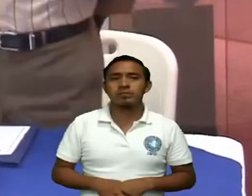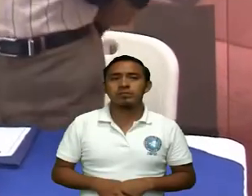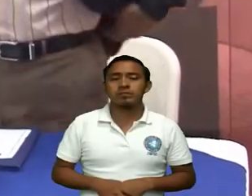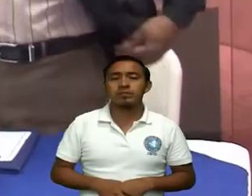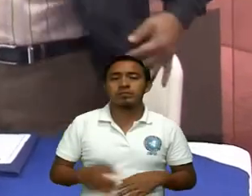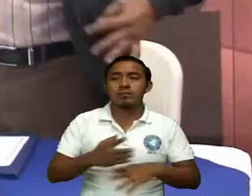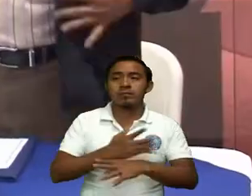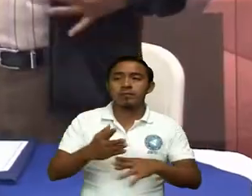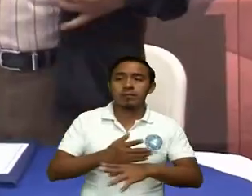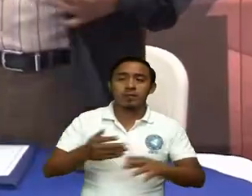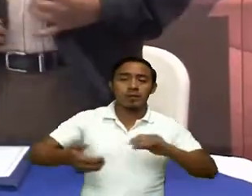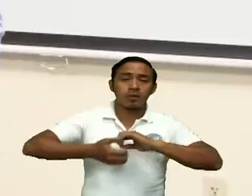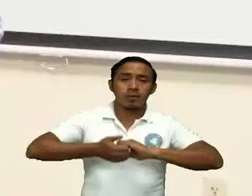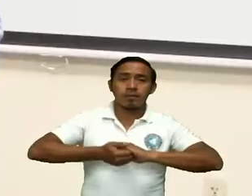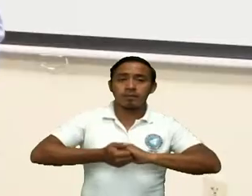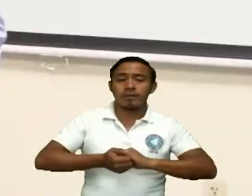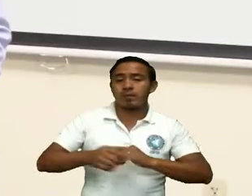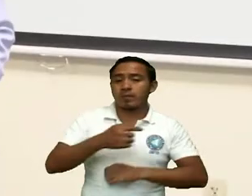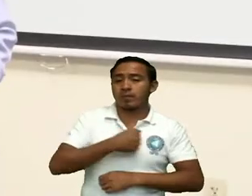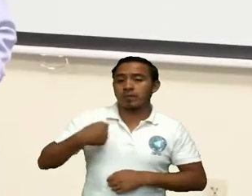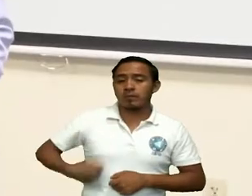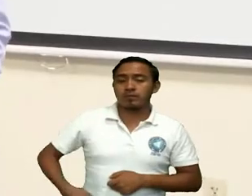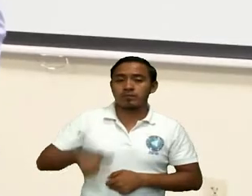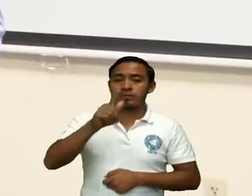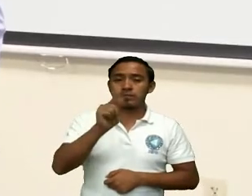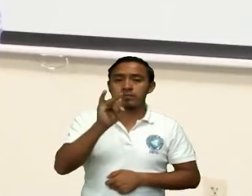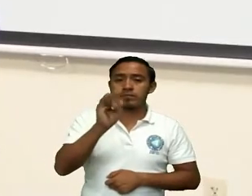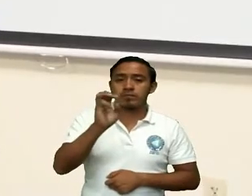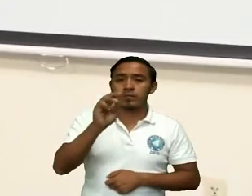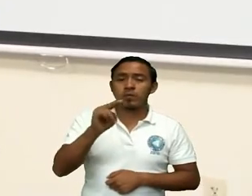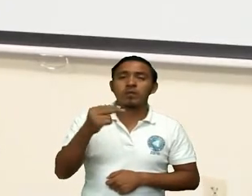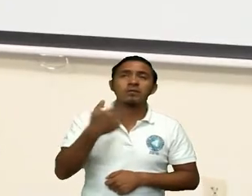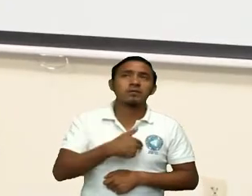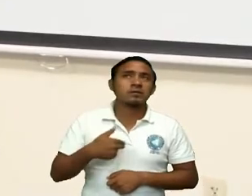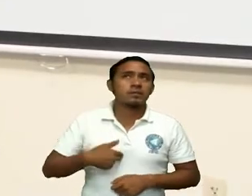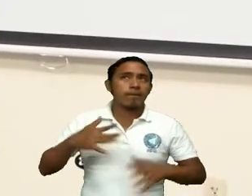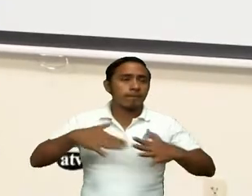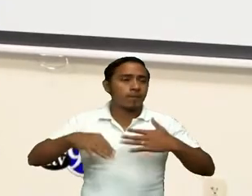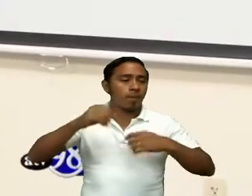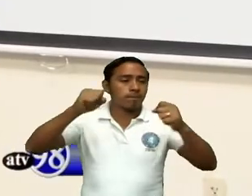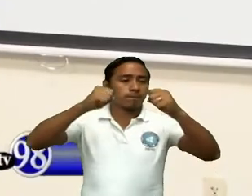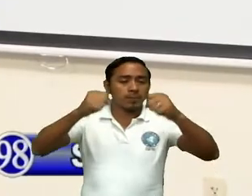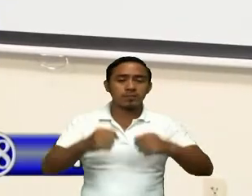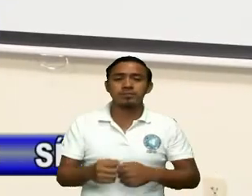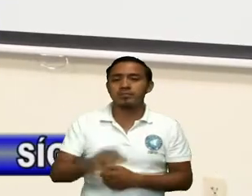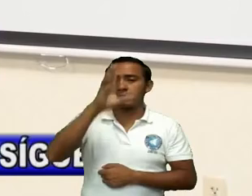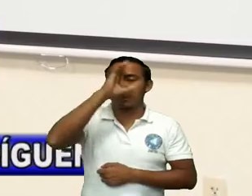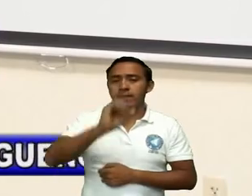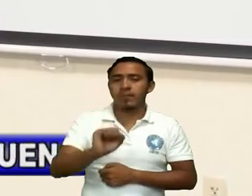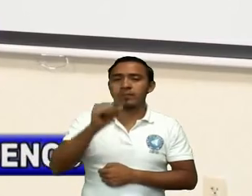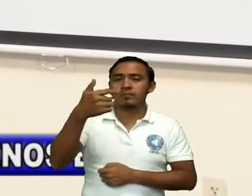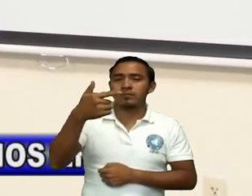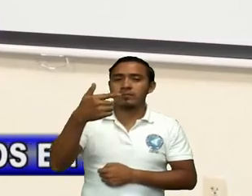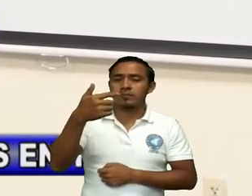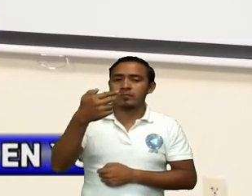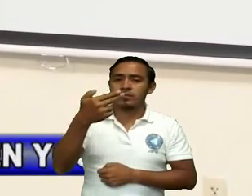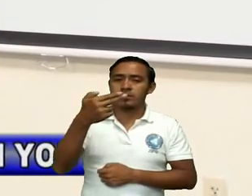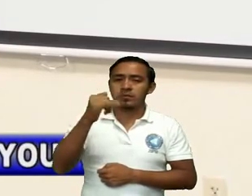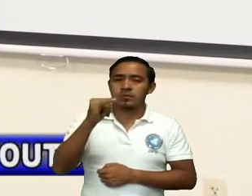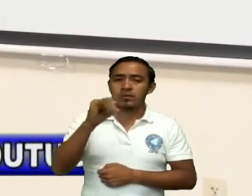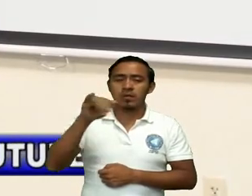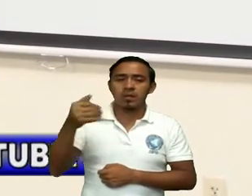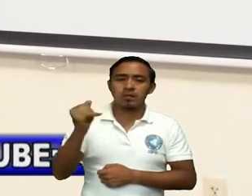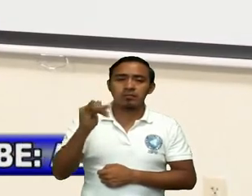Los lazos de amistad entre China, Taiwán y Nicaragua se fortalecen cada vez más. El embajador Jaime Ching Mugu, en nombre de su